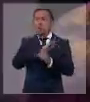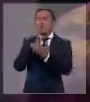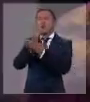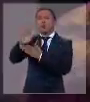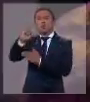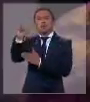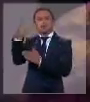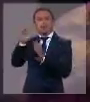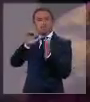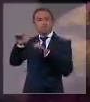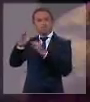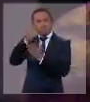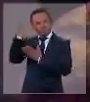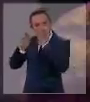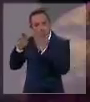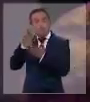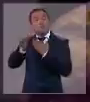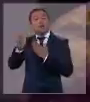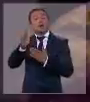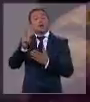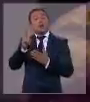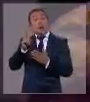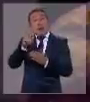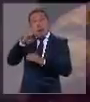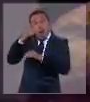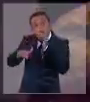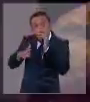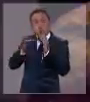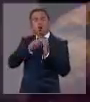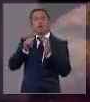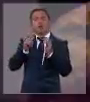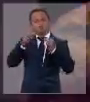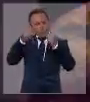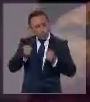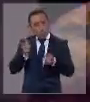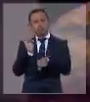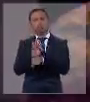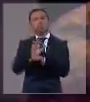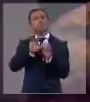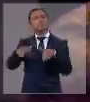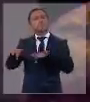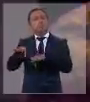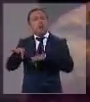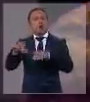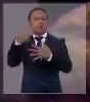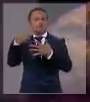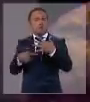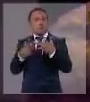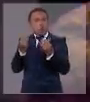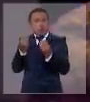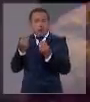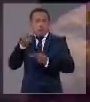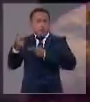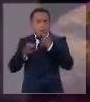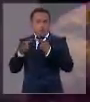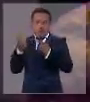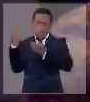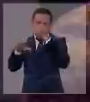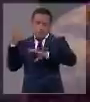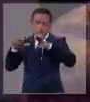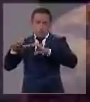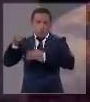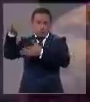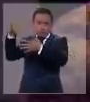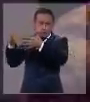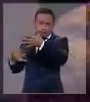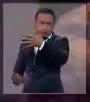y garantía también vinculadas al empleo. Muchas, muchas preguntas nos llegaron a través de las redes sociales. Comienzo con usted, candidato